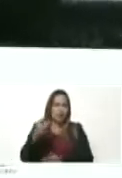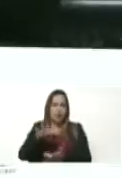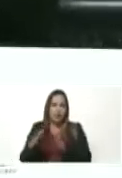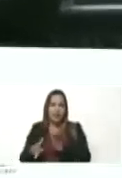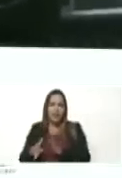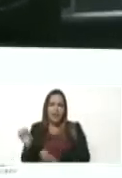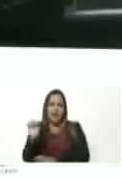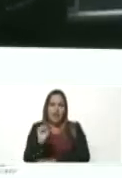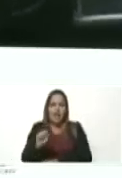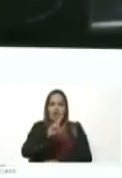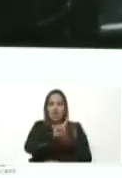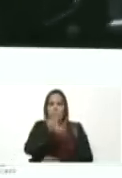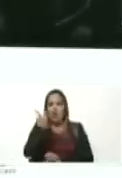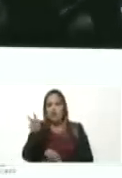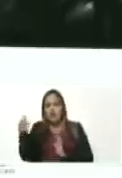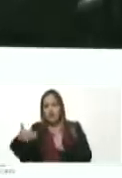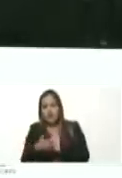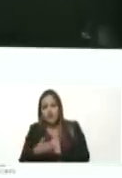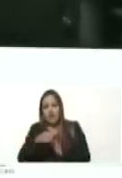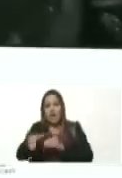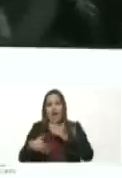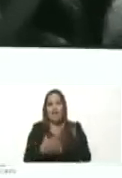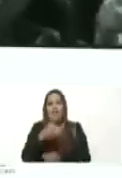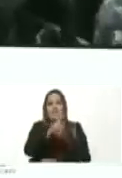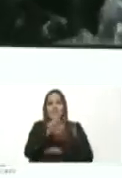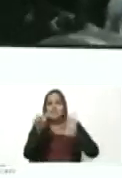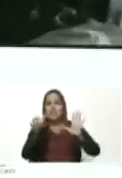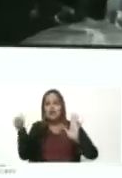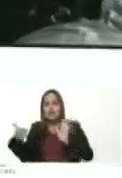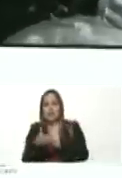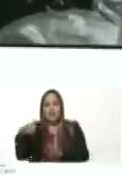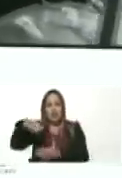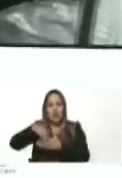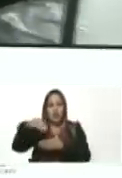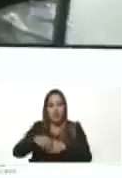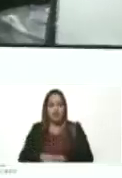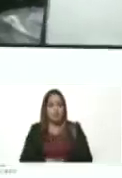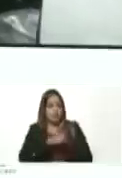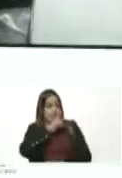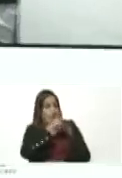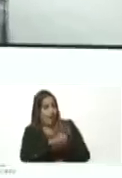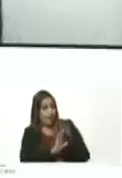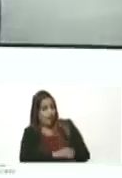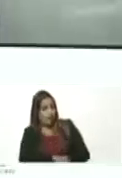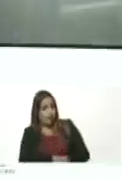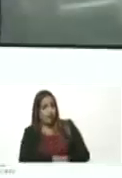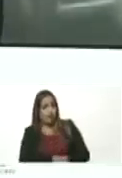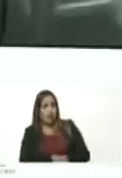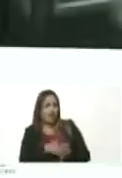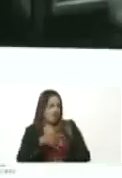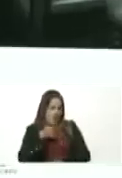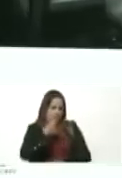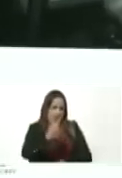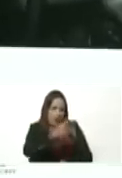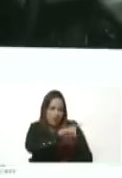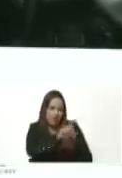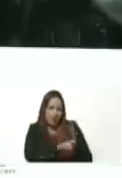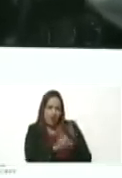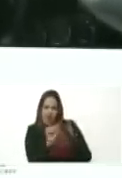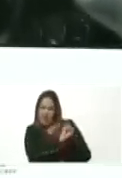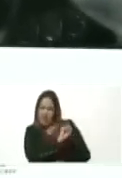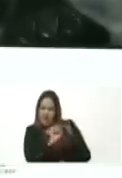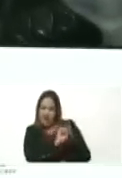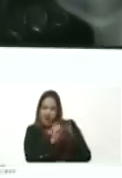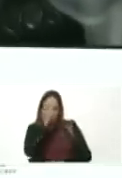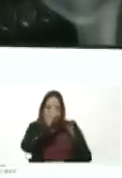vehículos de entre 12.000 y 16.000 dólares. ¿Malo? Digo yo, pregunto, un vehículo de